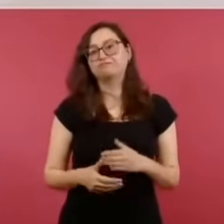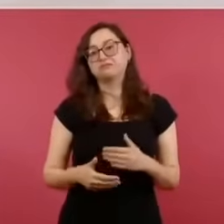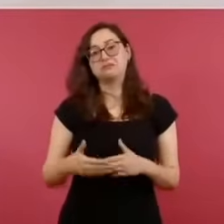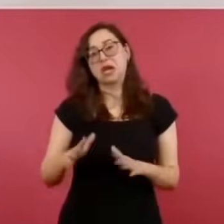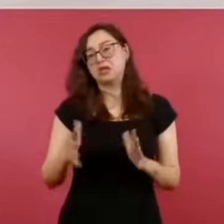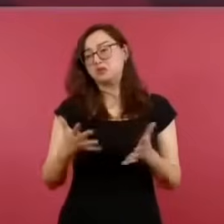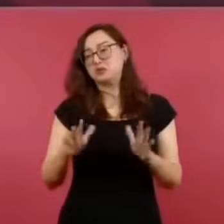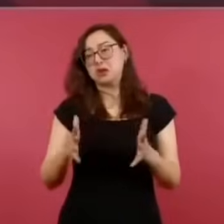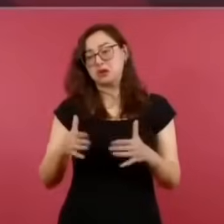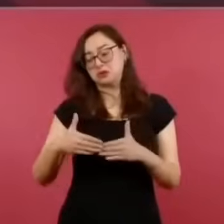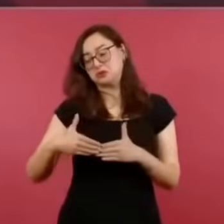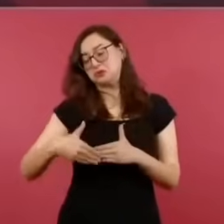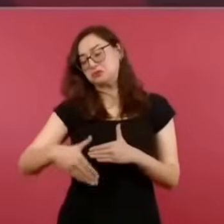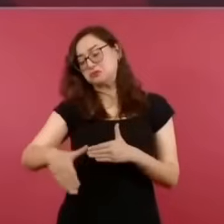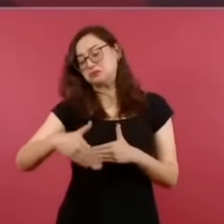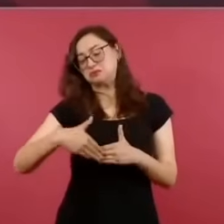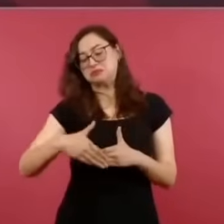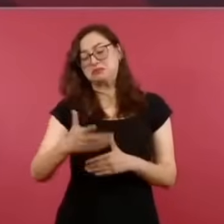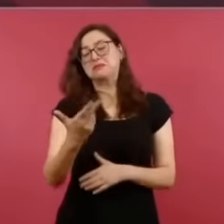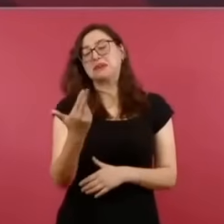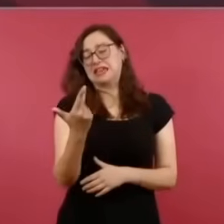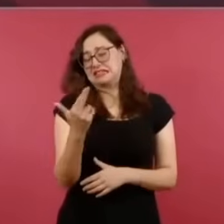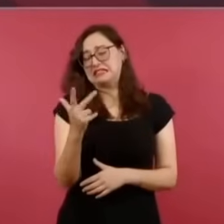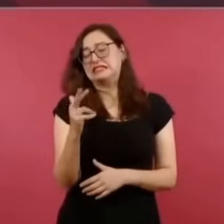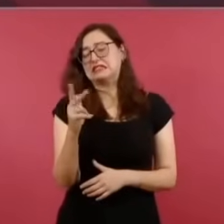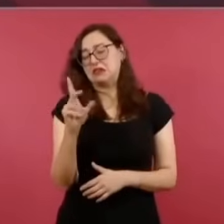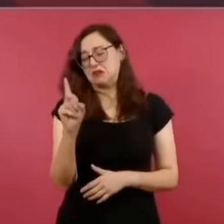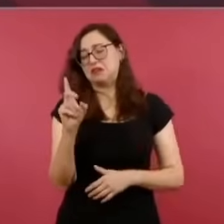25 años, 30.